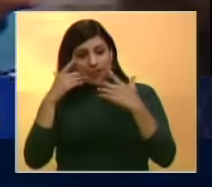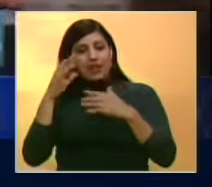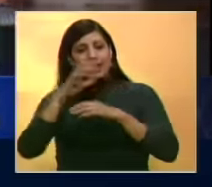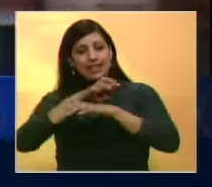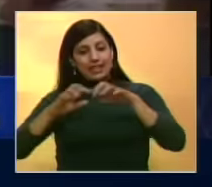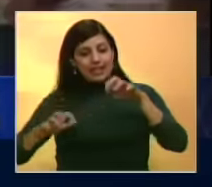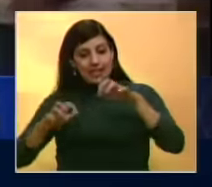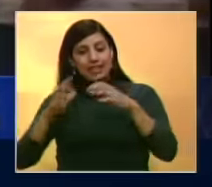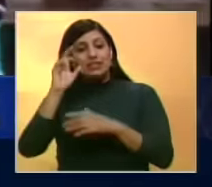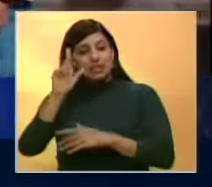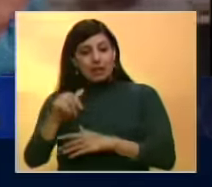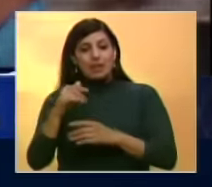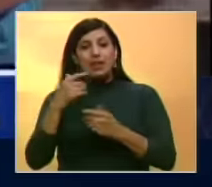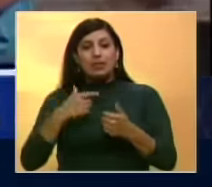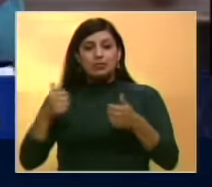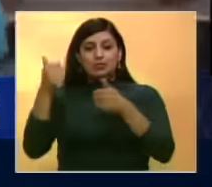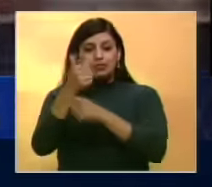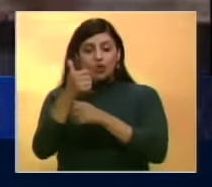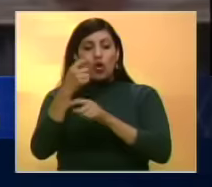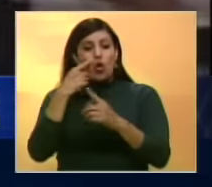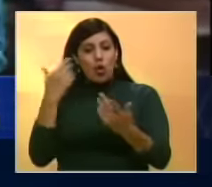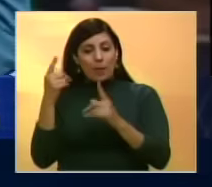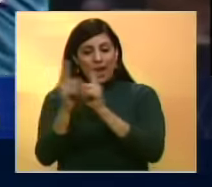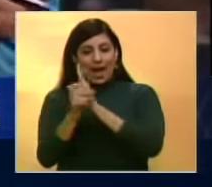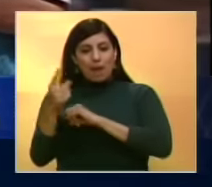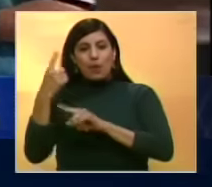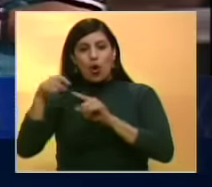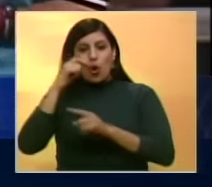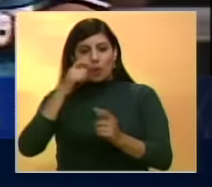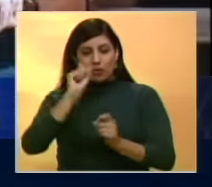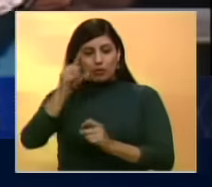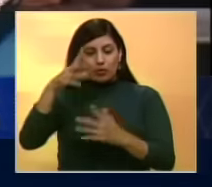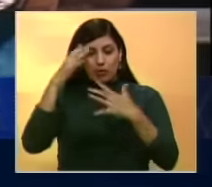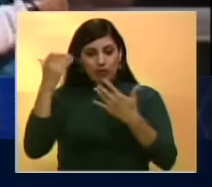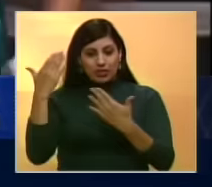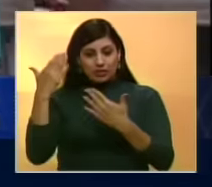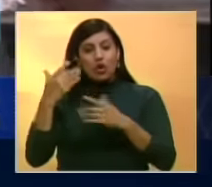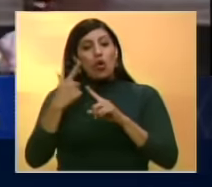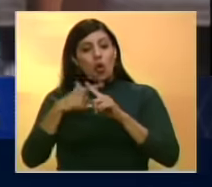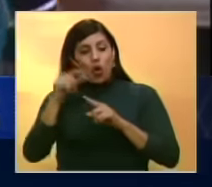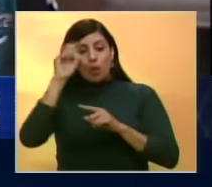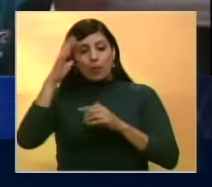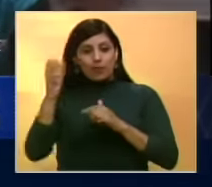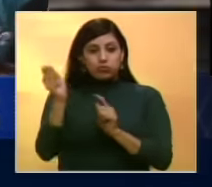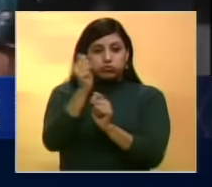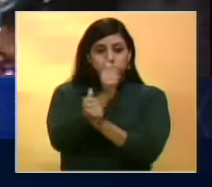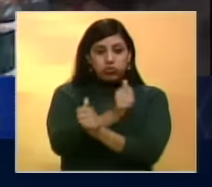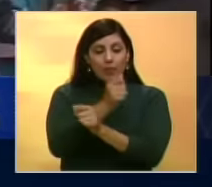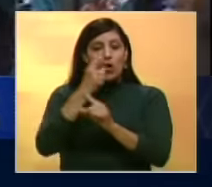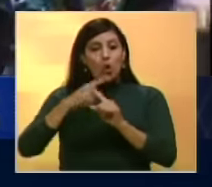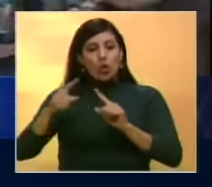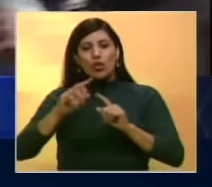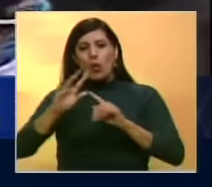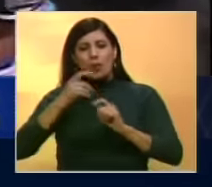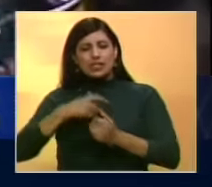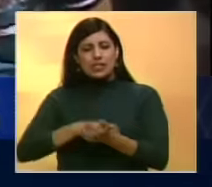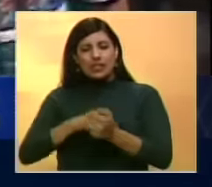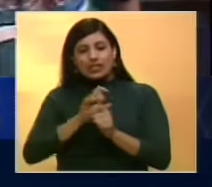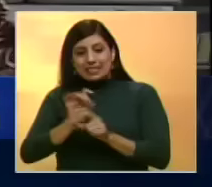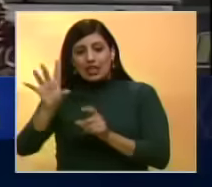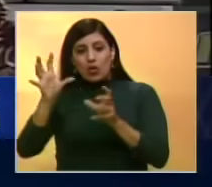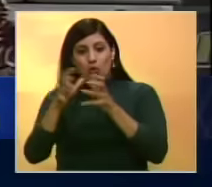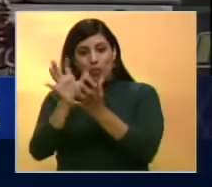segunda sustitución en esta semifinal los salados incluyeron el jardinero Rubí Silva en lugar del lanzador Juan grillon movimiento forzado por la salida del